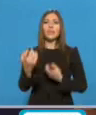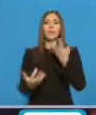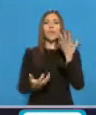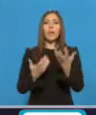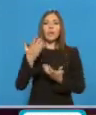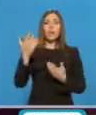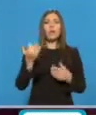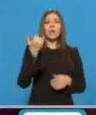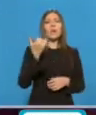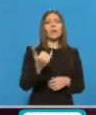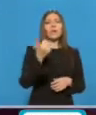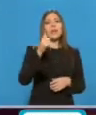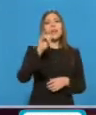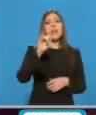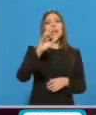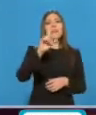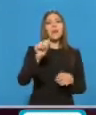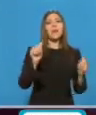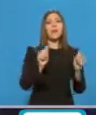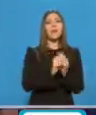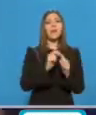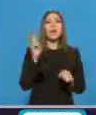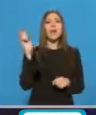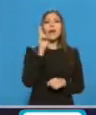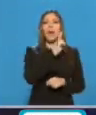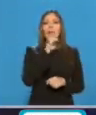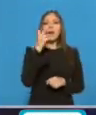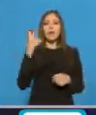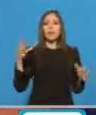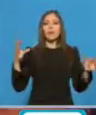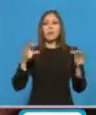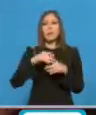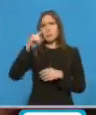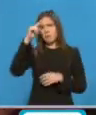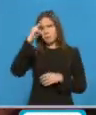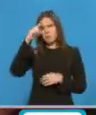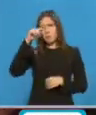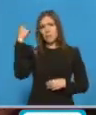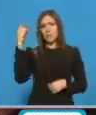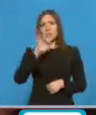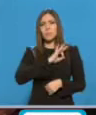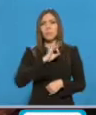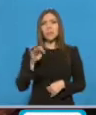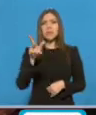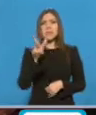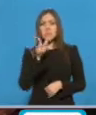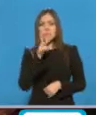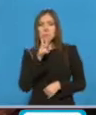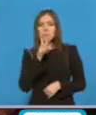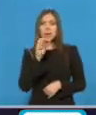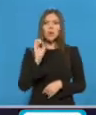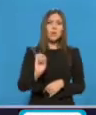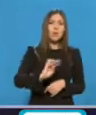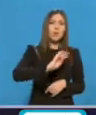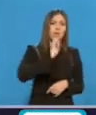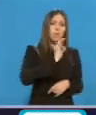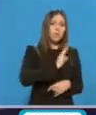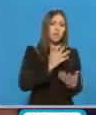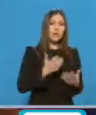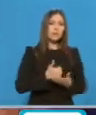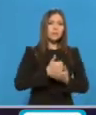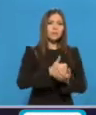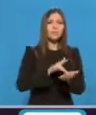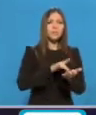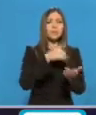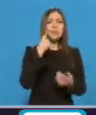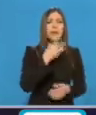aire, Aries Libra. Okay. Pero es tan sencillo que papá puede hacerlo a sus hijos o mamá o la pareja.